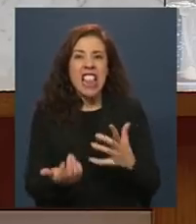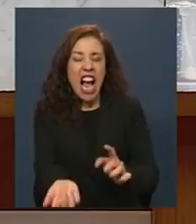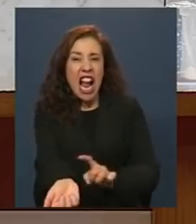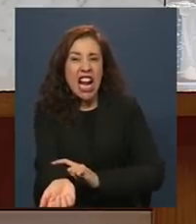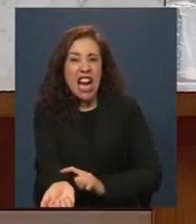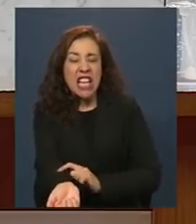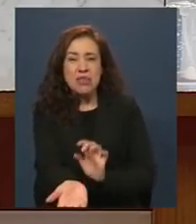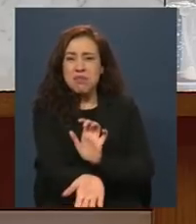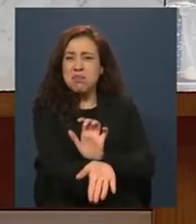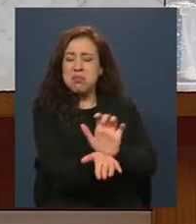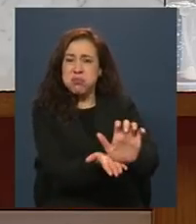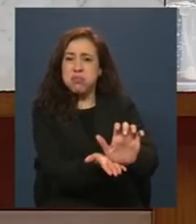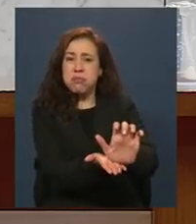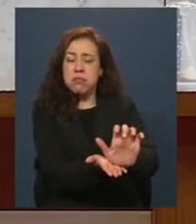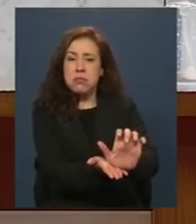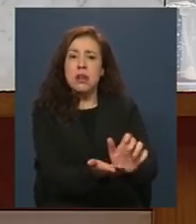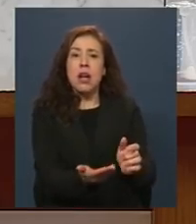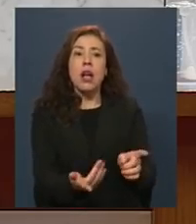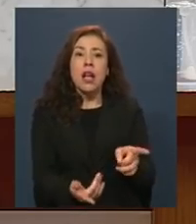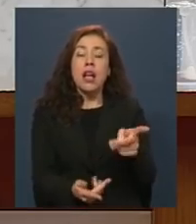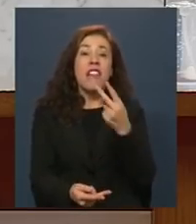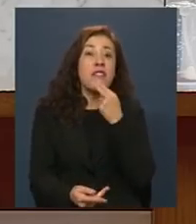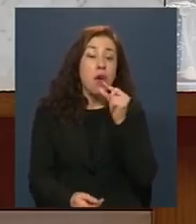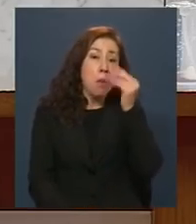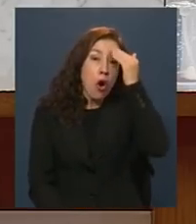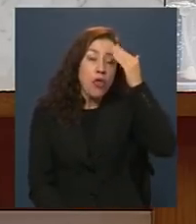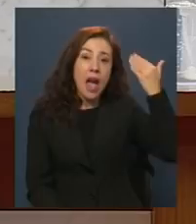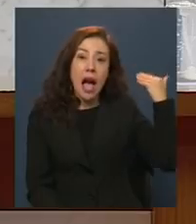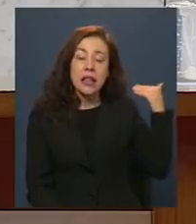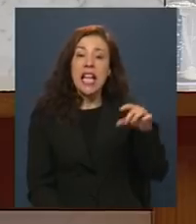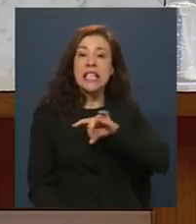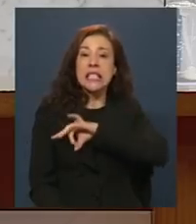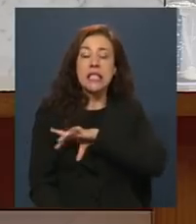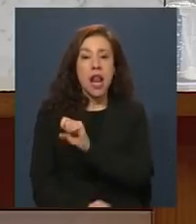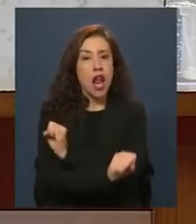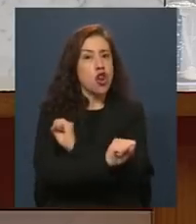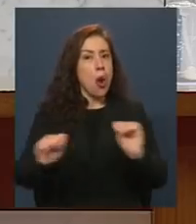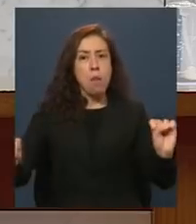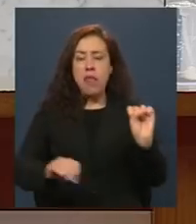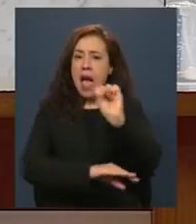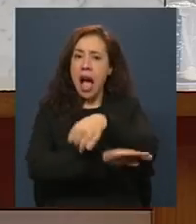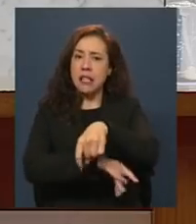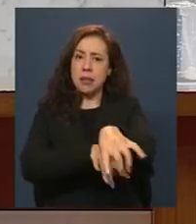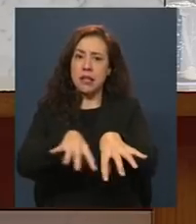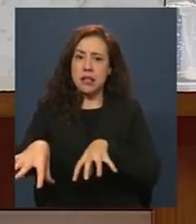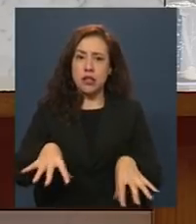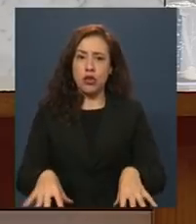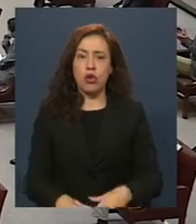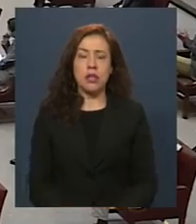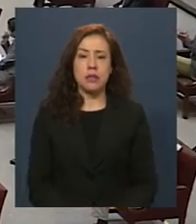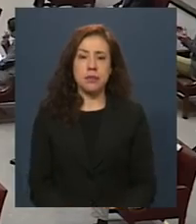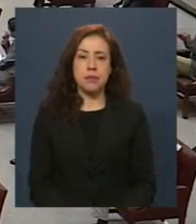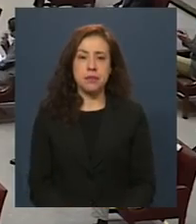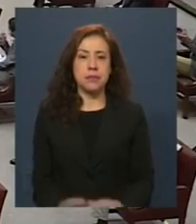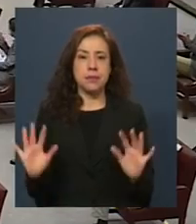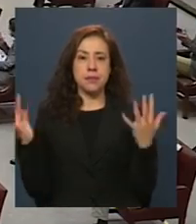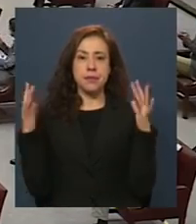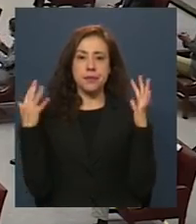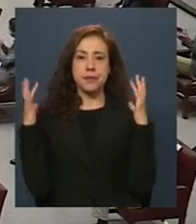y xenófobos de los que fue objeto hace unos días. Chile no puede aceptar estos hechos.